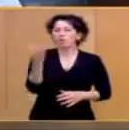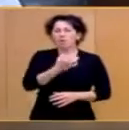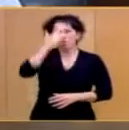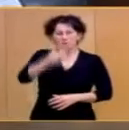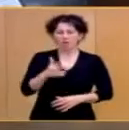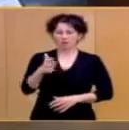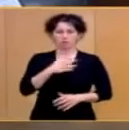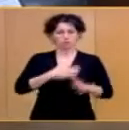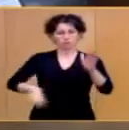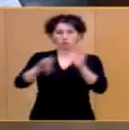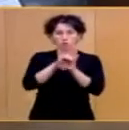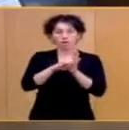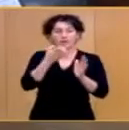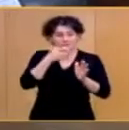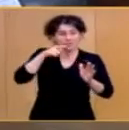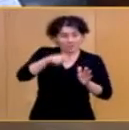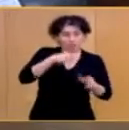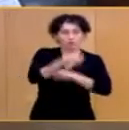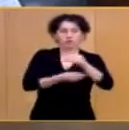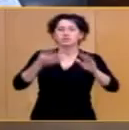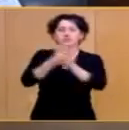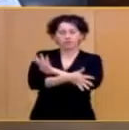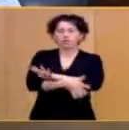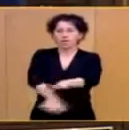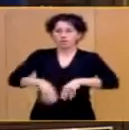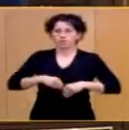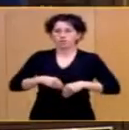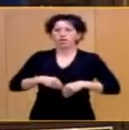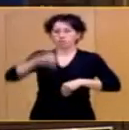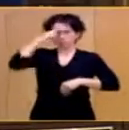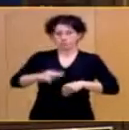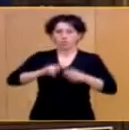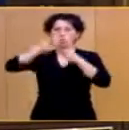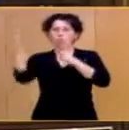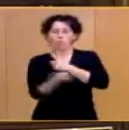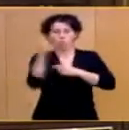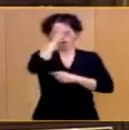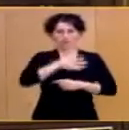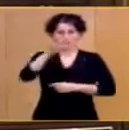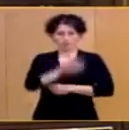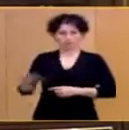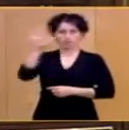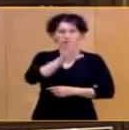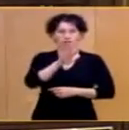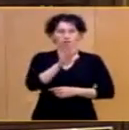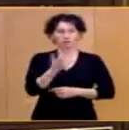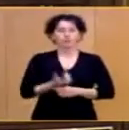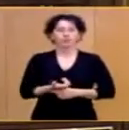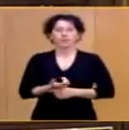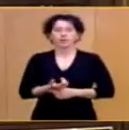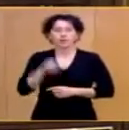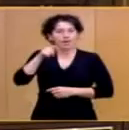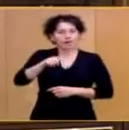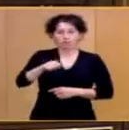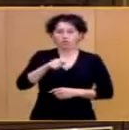significa también asumir plenamente la pluralidad del Estado. Y la cuestión idiomática, señor presidente, es un